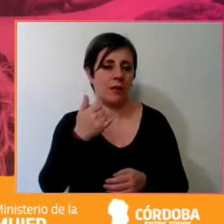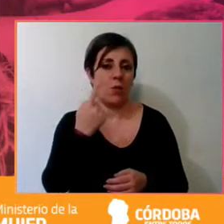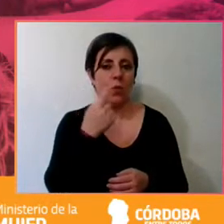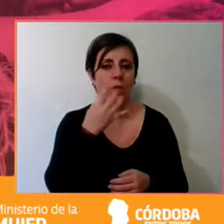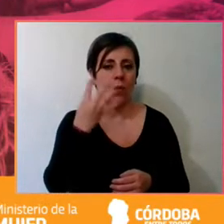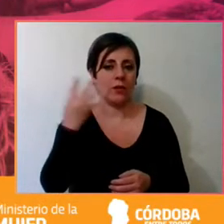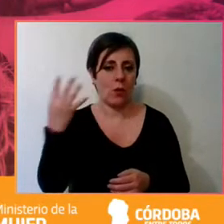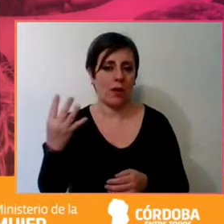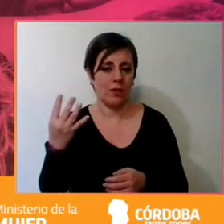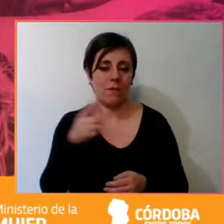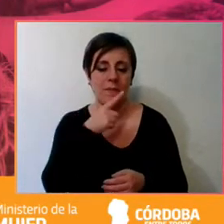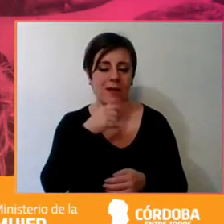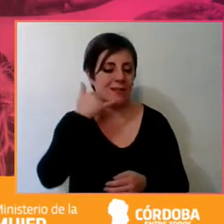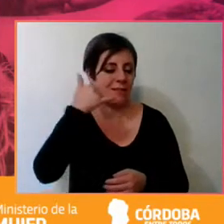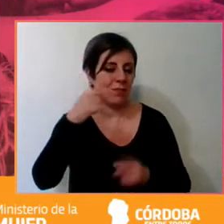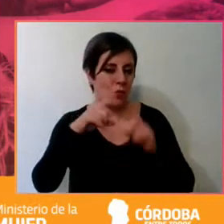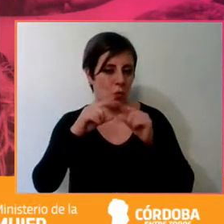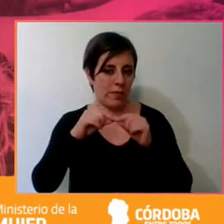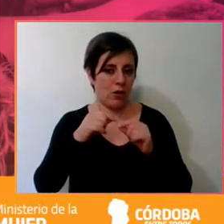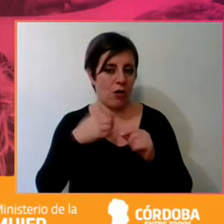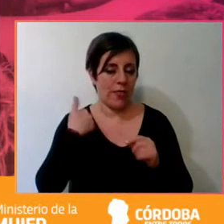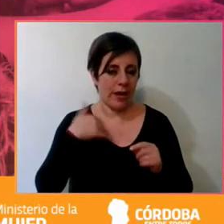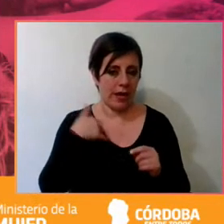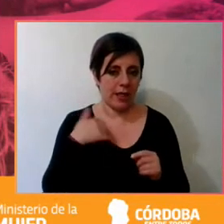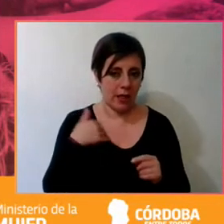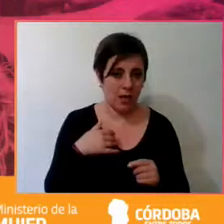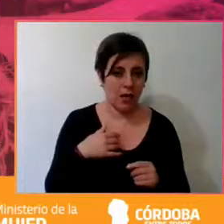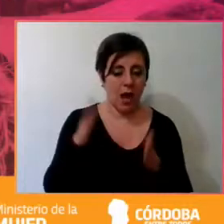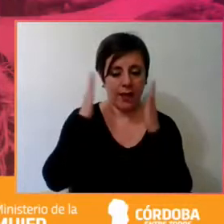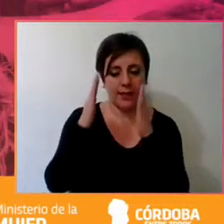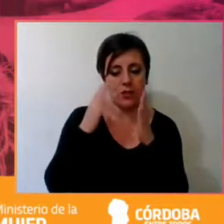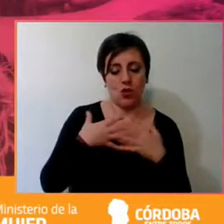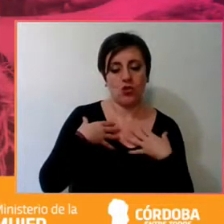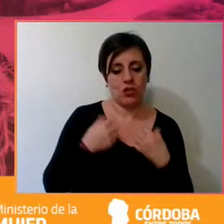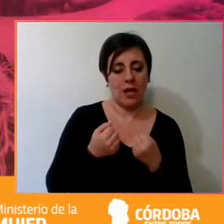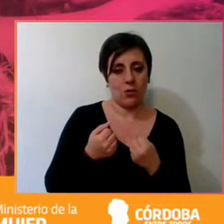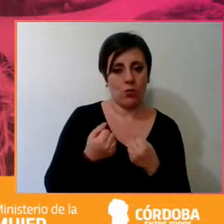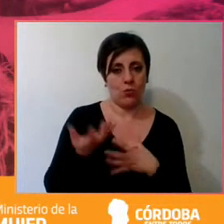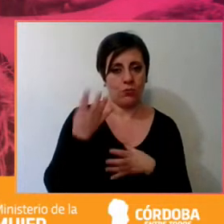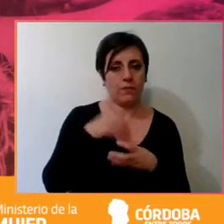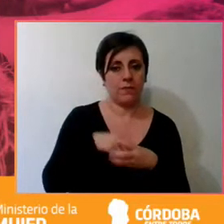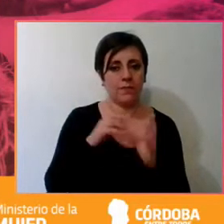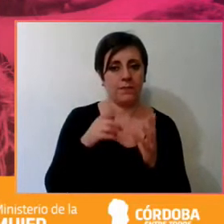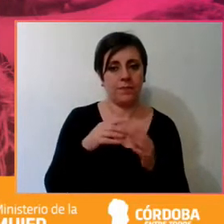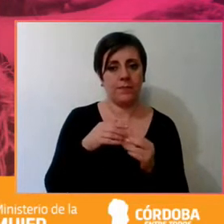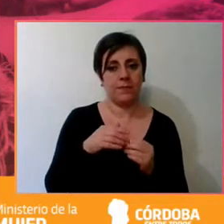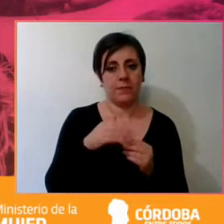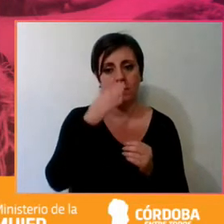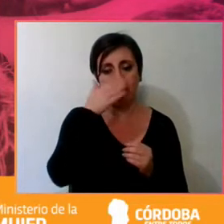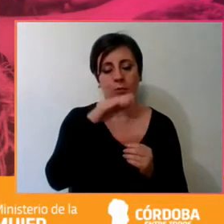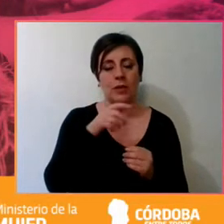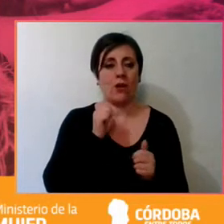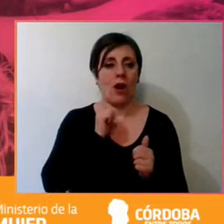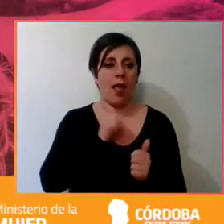144, creo que es, ¿no es cierto?, la de Argentina, atención de la salud, incluida la atención posterior a la